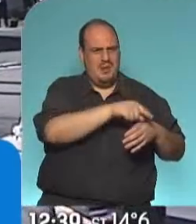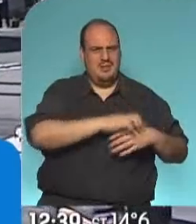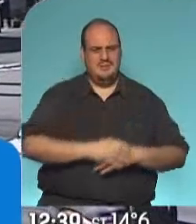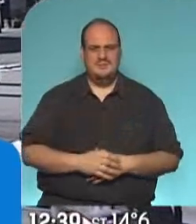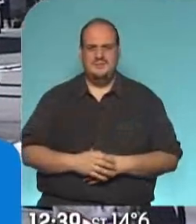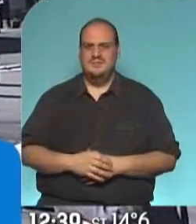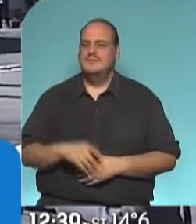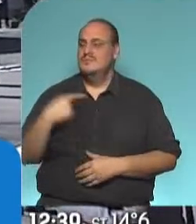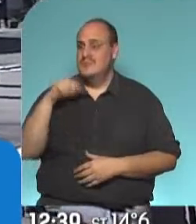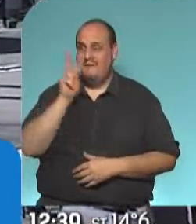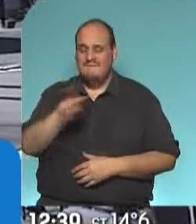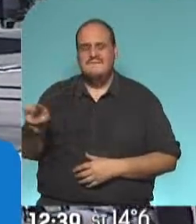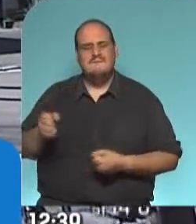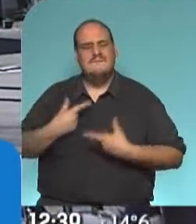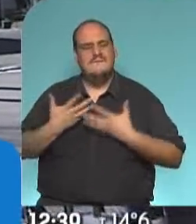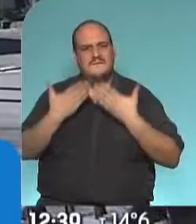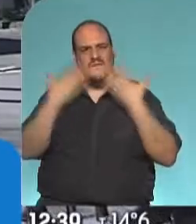Muy feliz de que así sea.